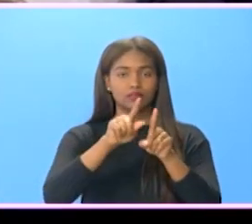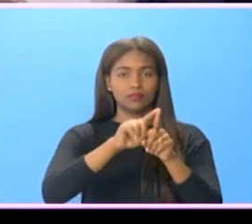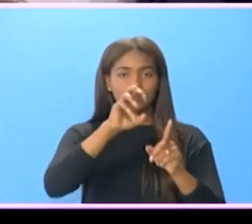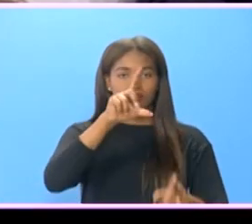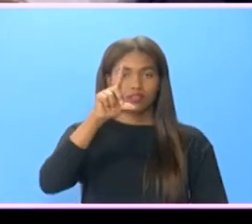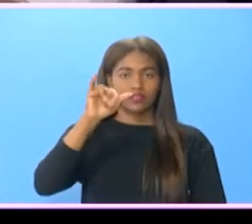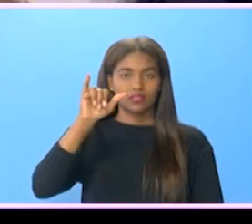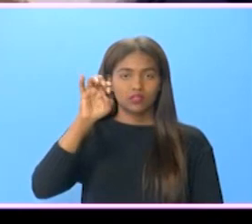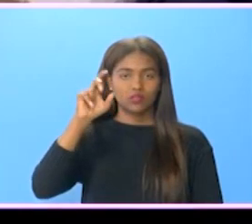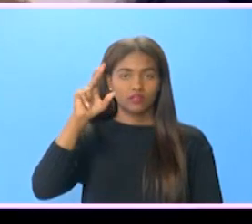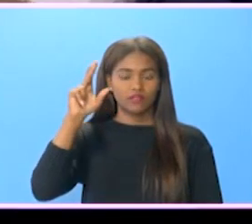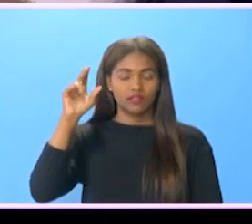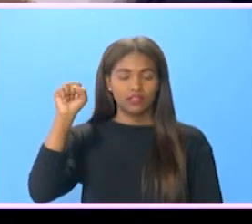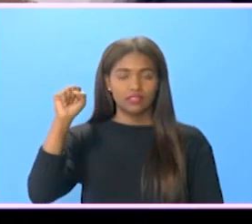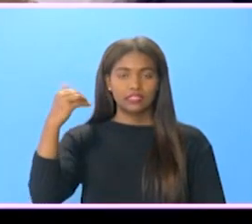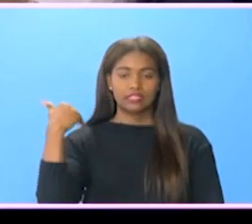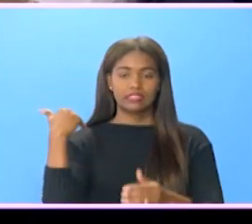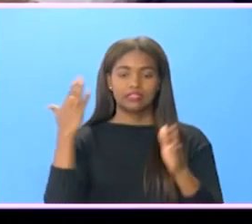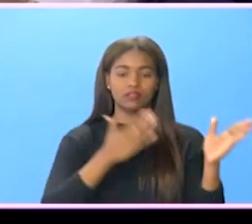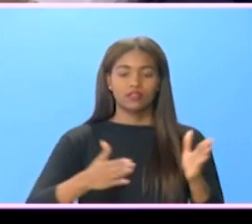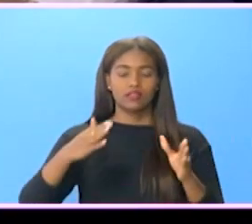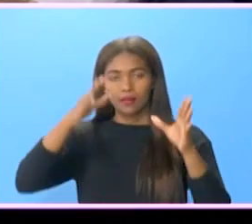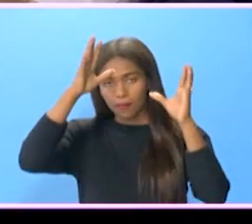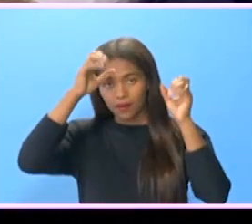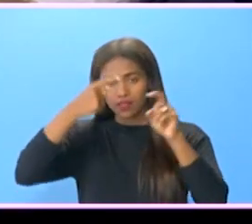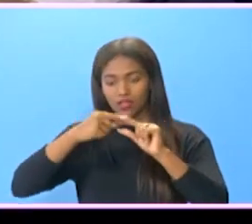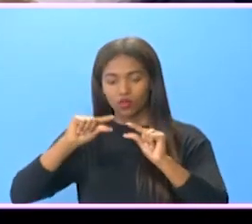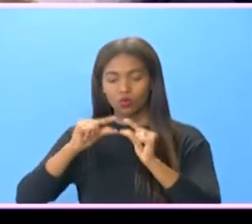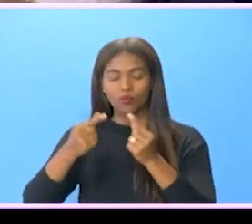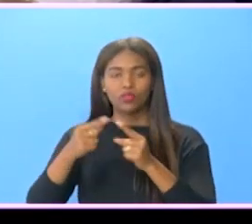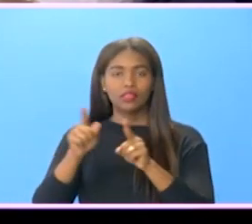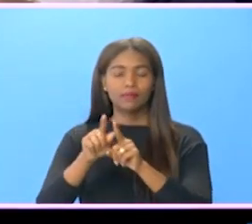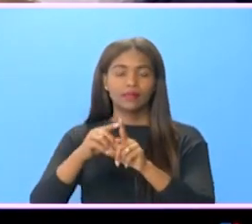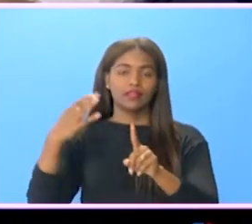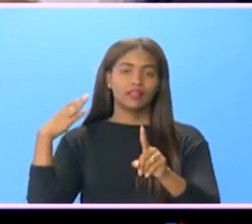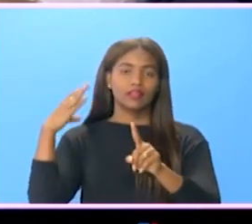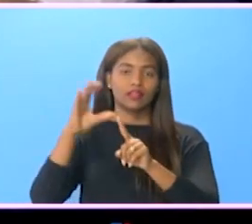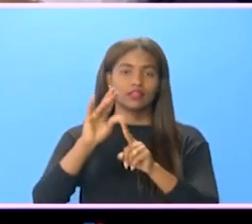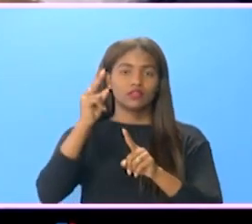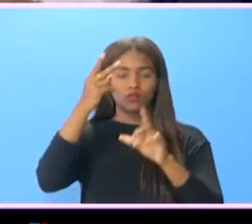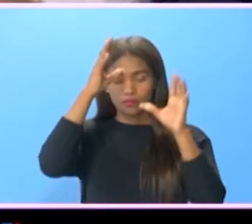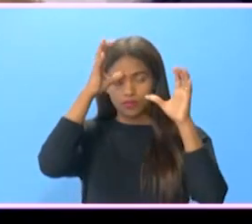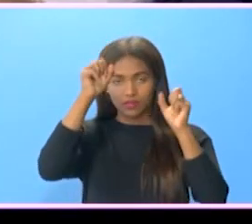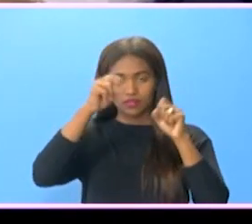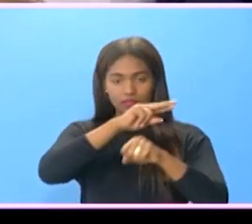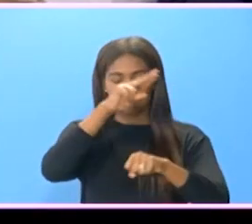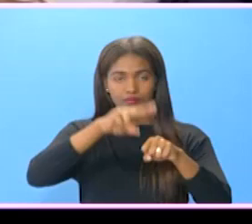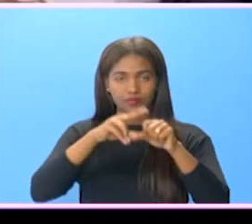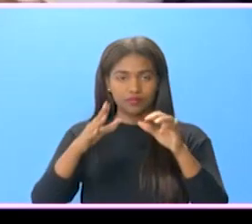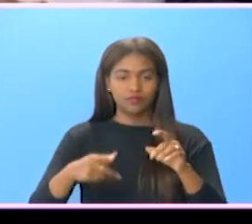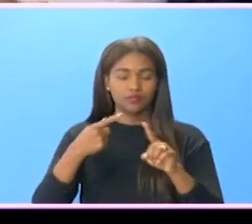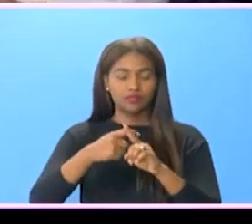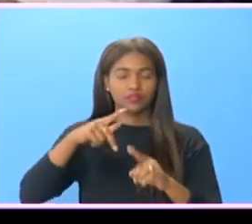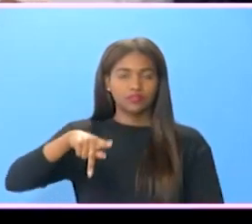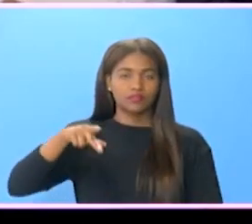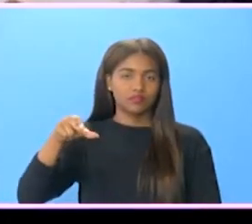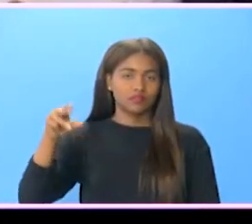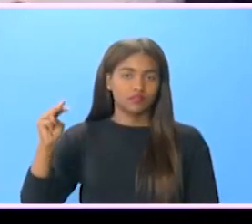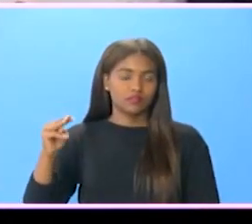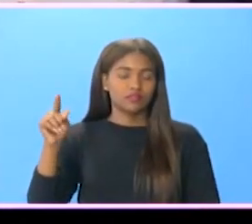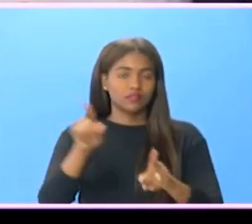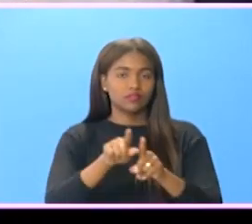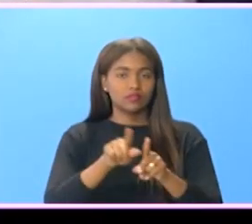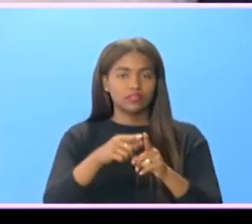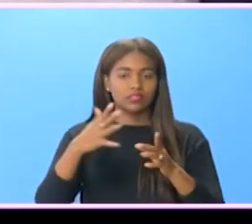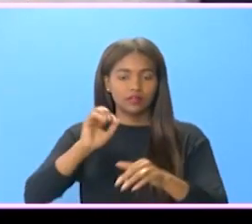como coordinador de la presidencia del partido, quien también ocupa el cargo de segundo vicepresidente nacional del PRM. Además,